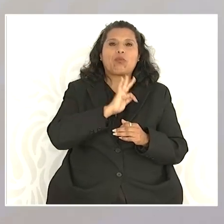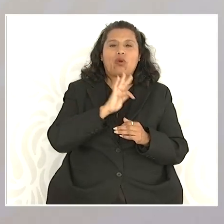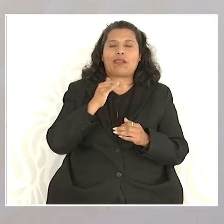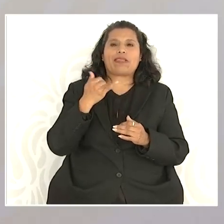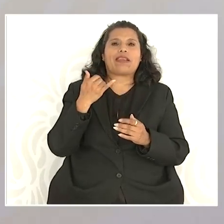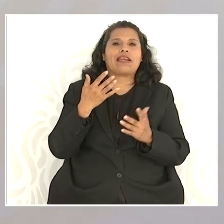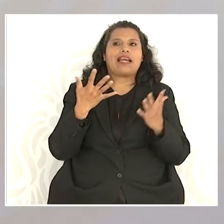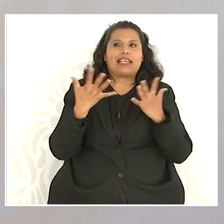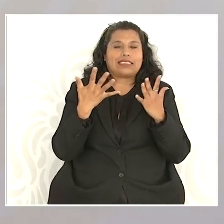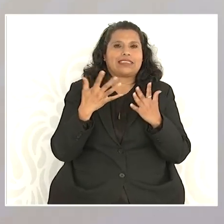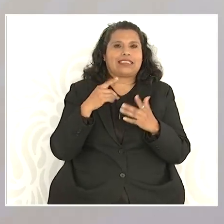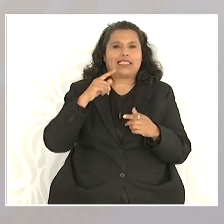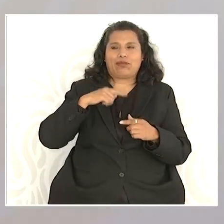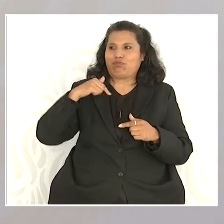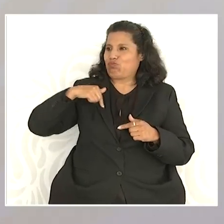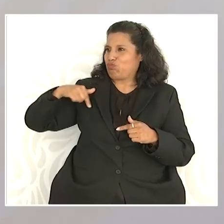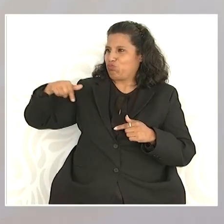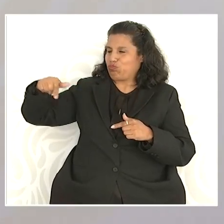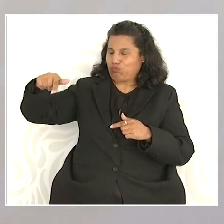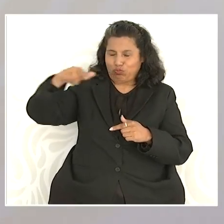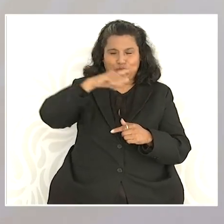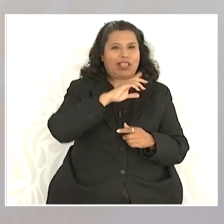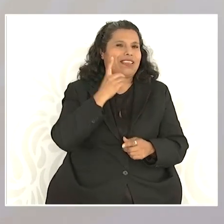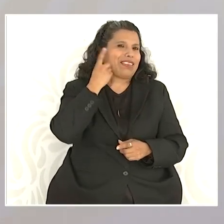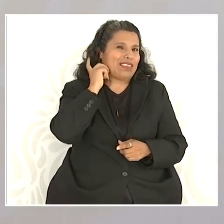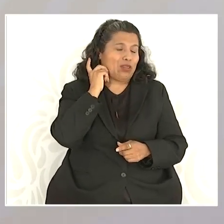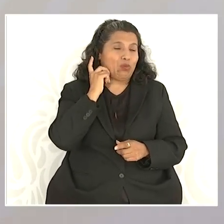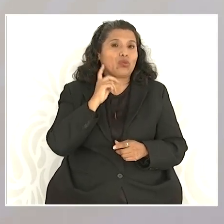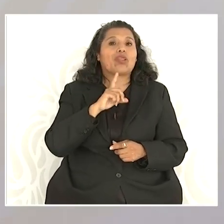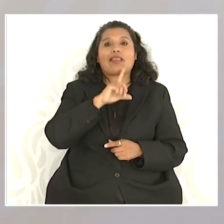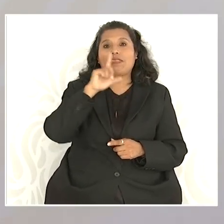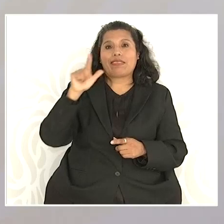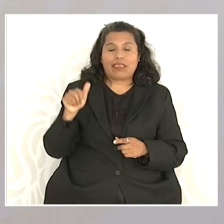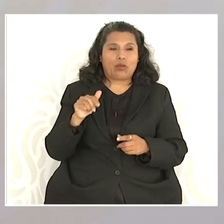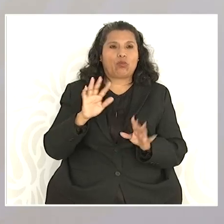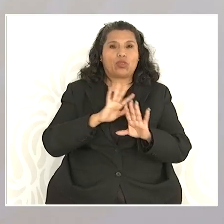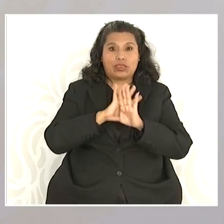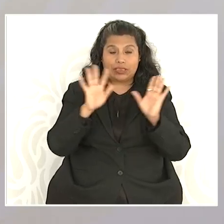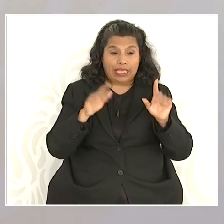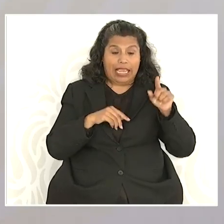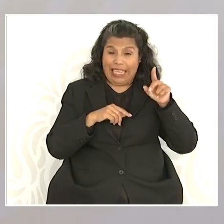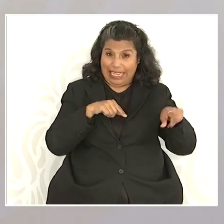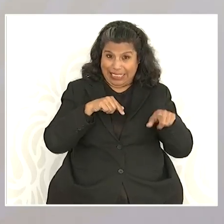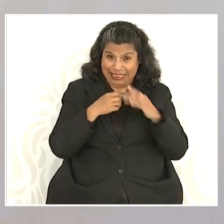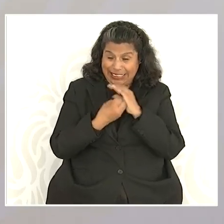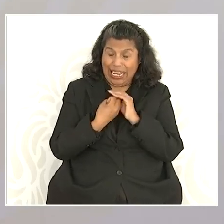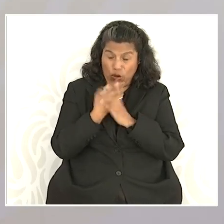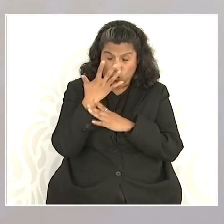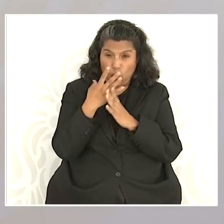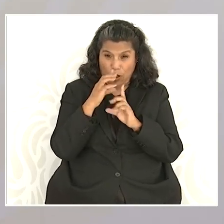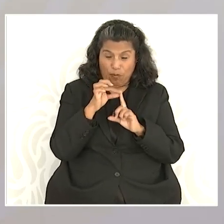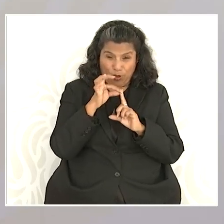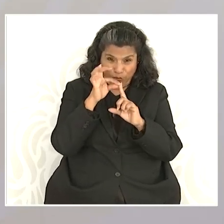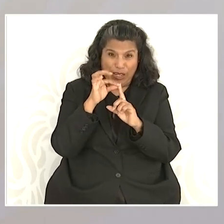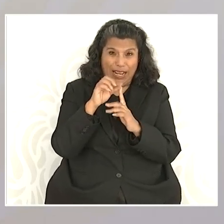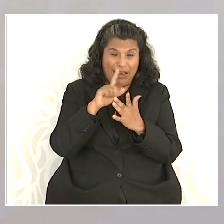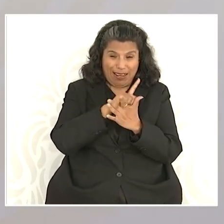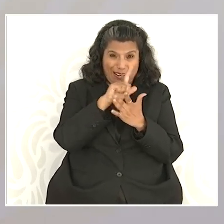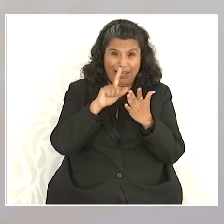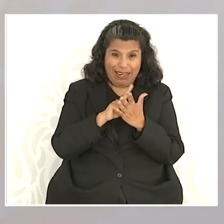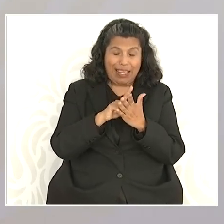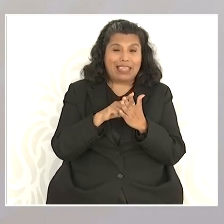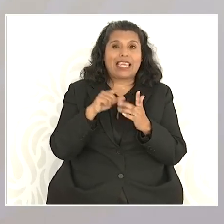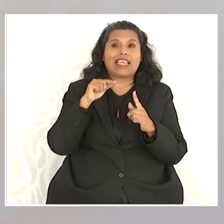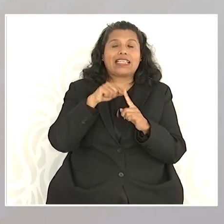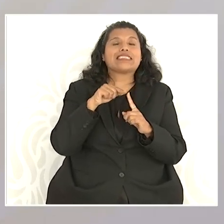estatales. Pues resulta que esa reforma fue votada, la reforma al Poder Judicial, por